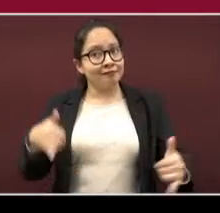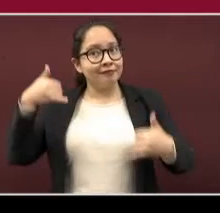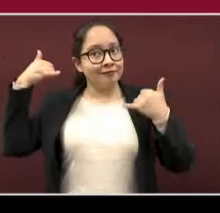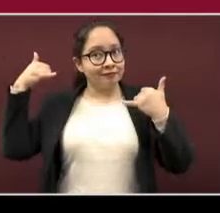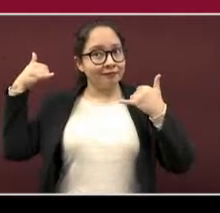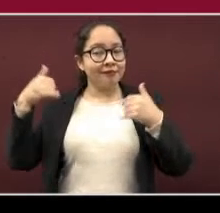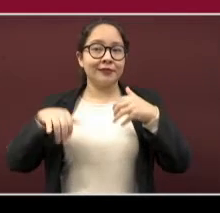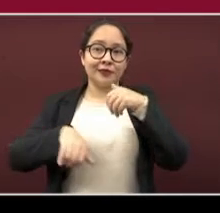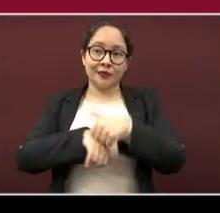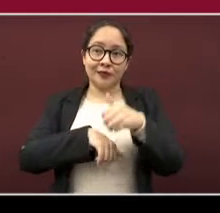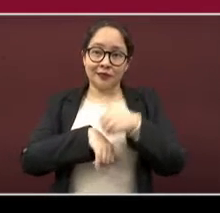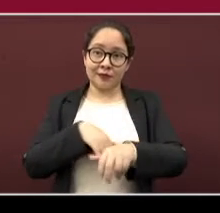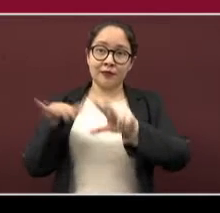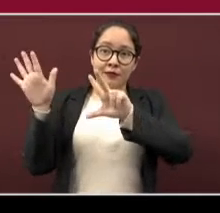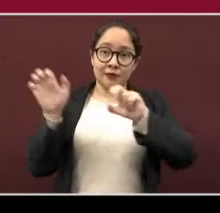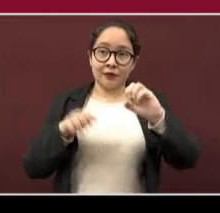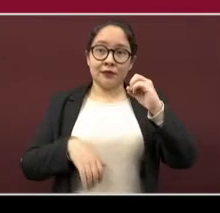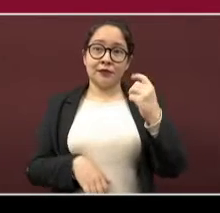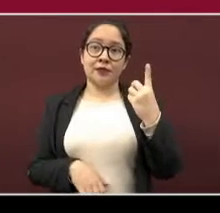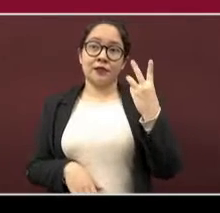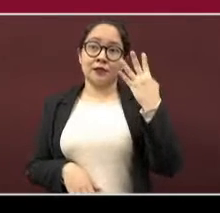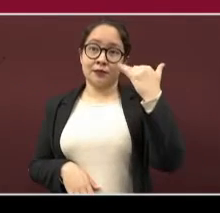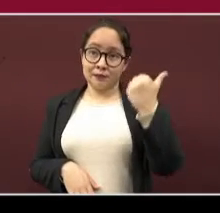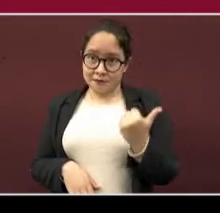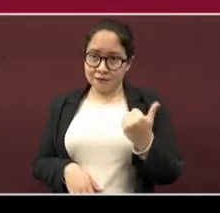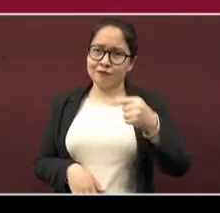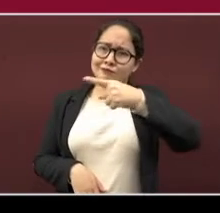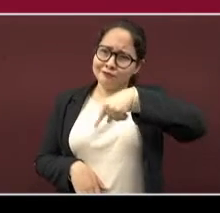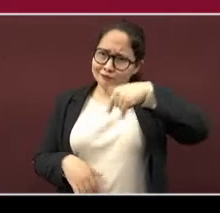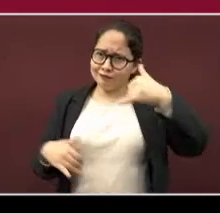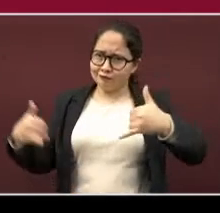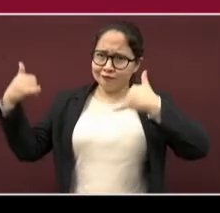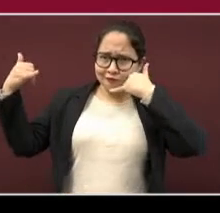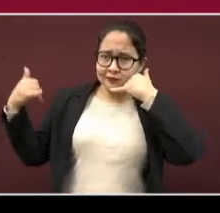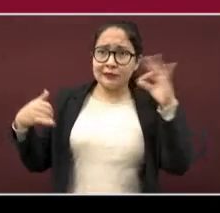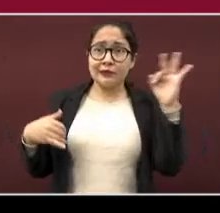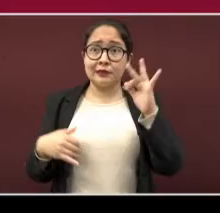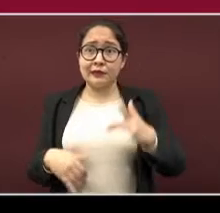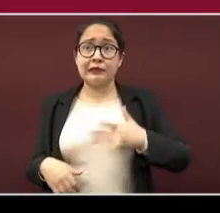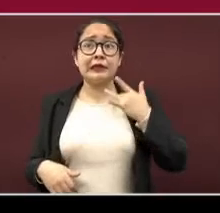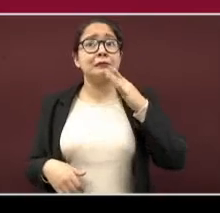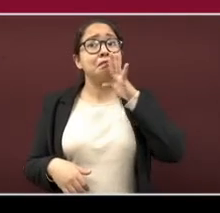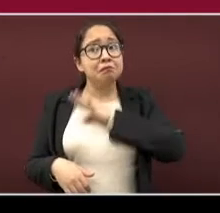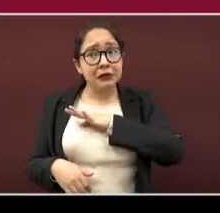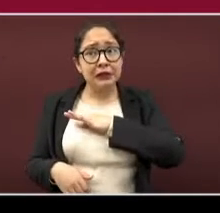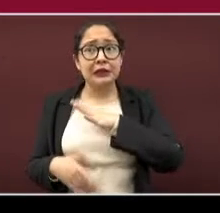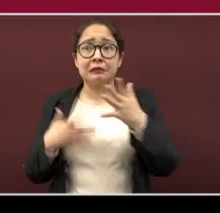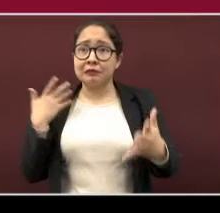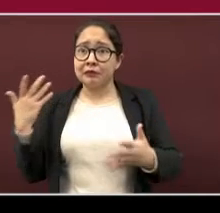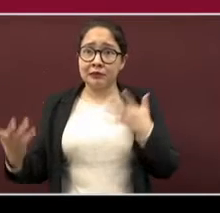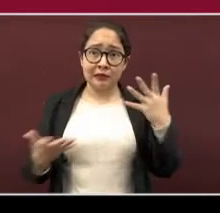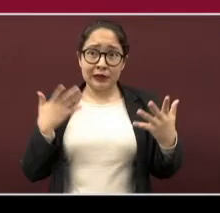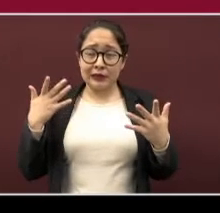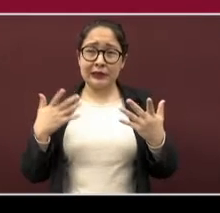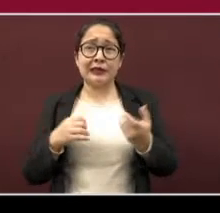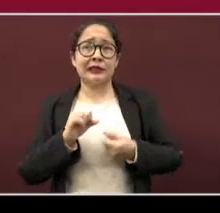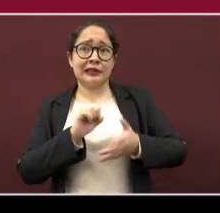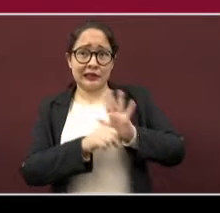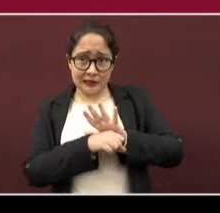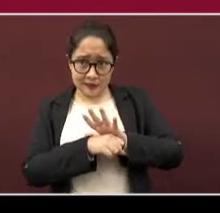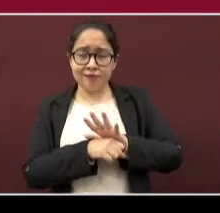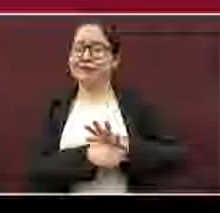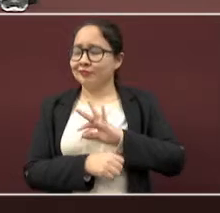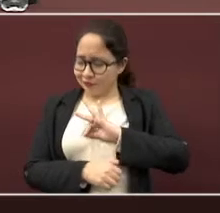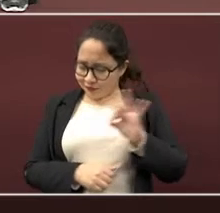800 0 1 2 3 4 5 6 ahí pueden llamar en el caso de presentar síntomas asociados al